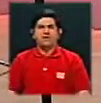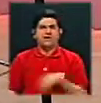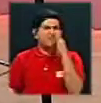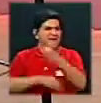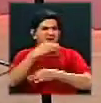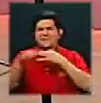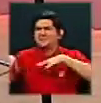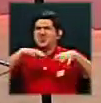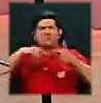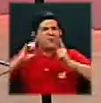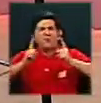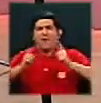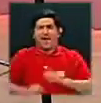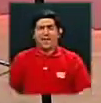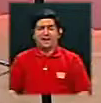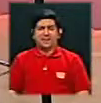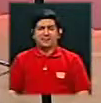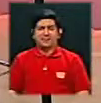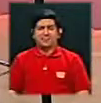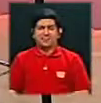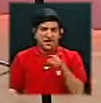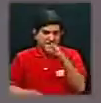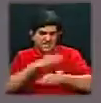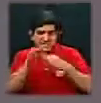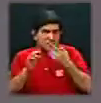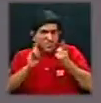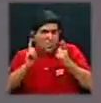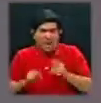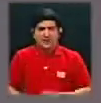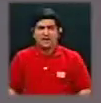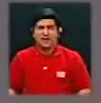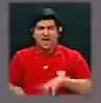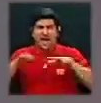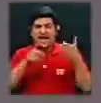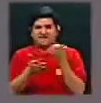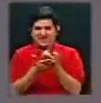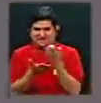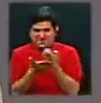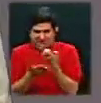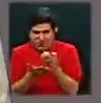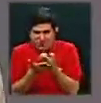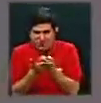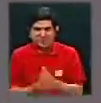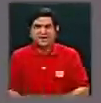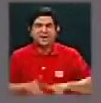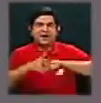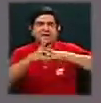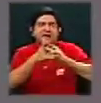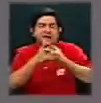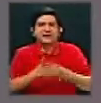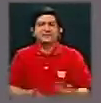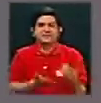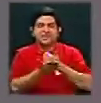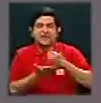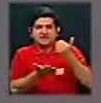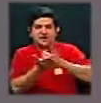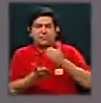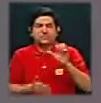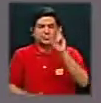tipo de actividades son esas? Tienen que ser actividades económicas que partan de la dotación de recursos